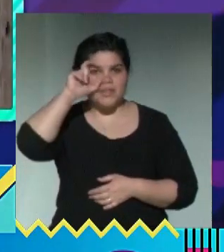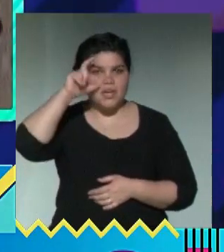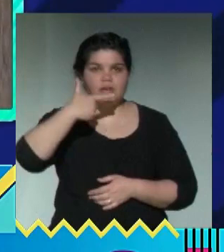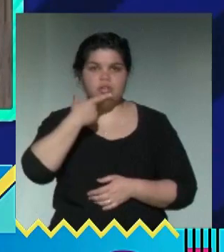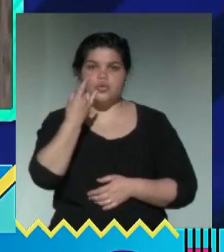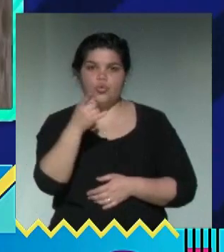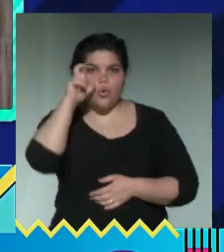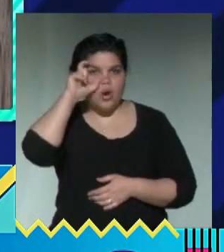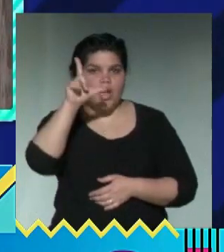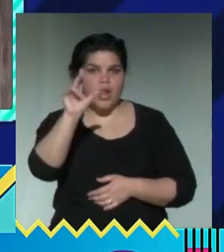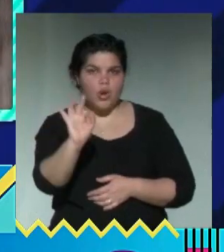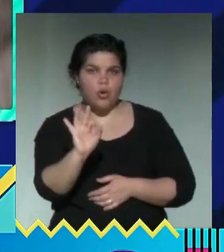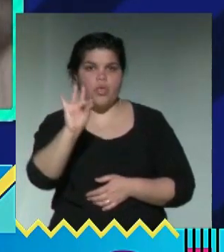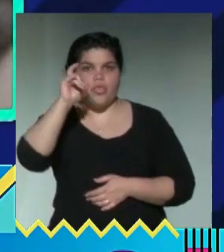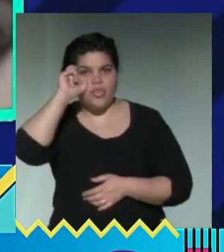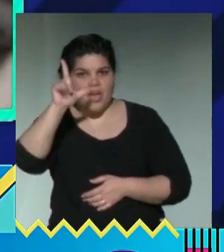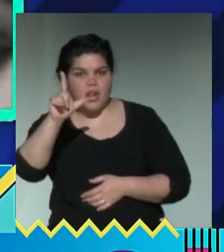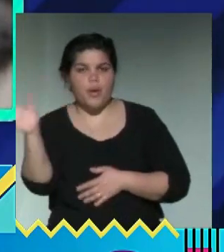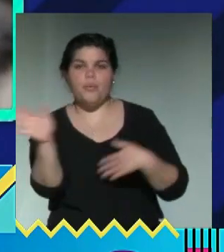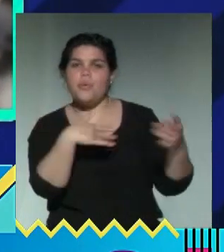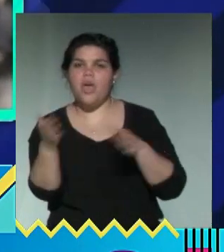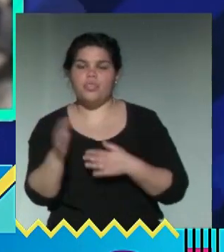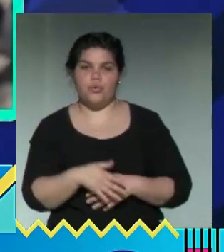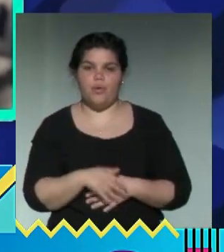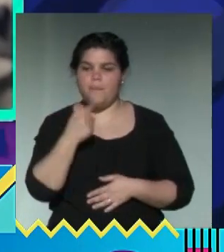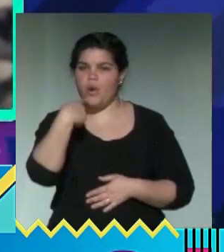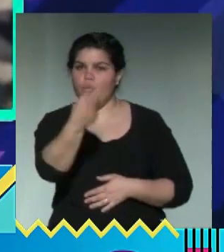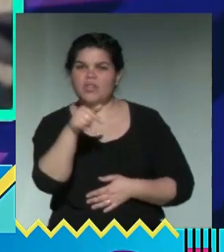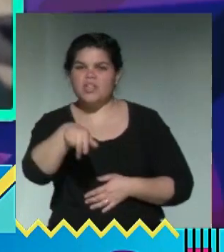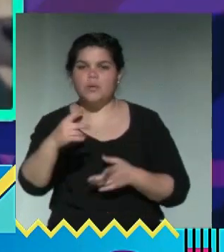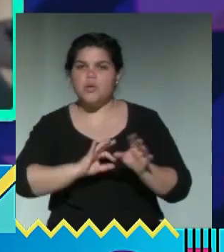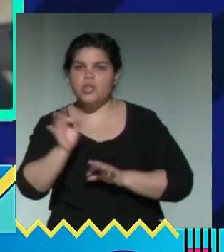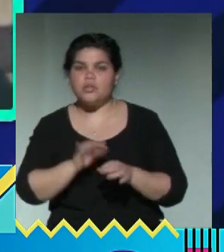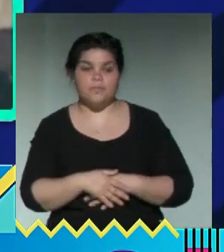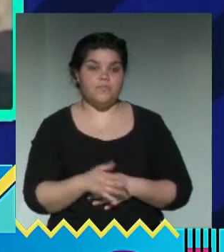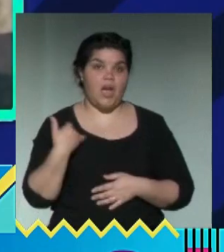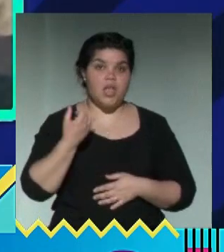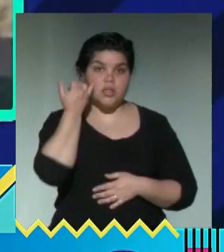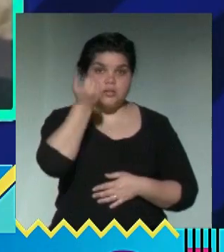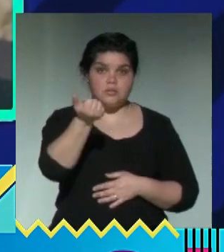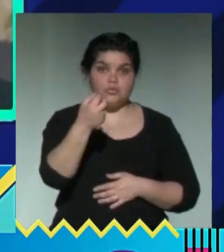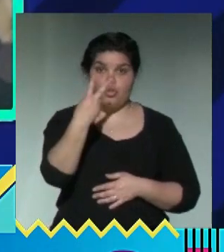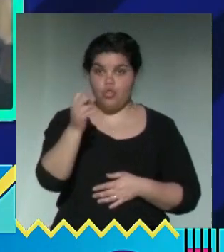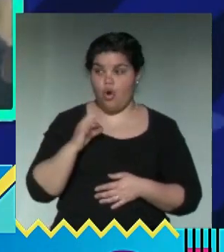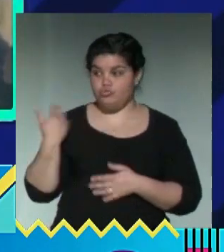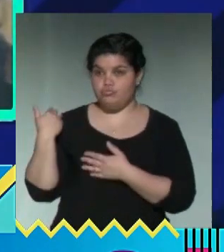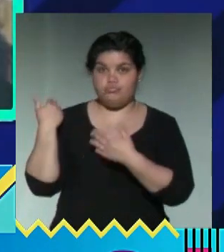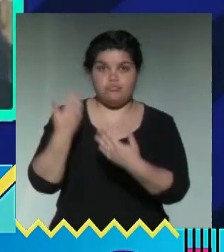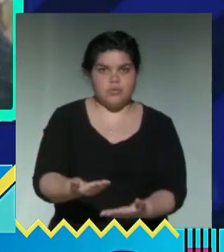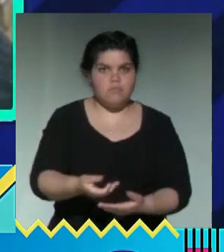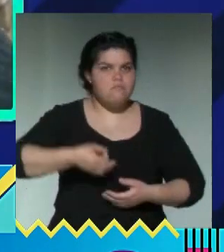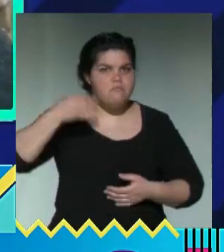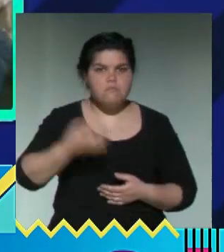este proyecto hidroeléctrico. Bueno, portezuelo del viento ha avanzado muchísimo en los últimos 2 años, o sea, tengamos en cuenta que el desarrollo de un